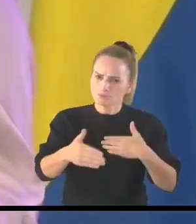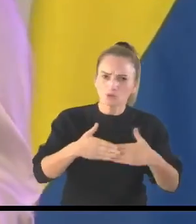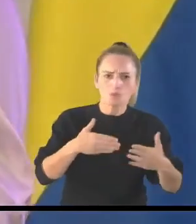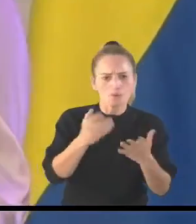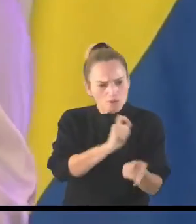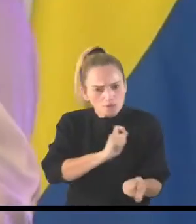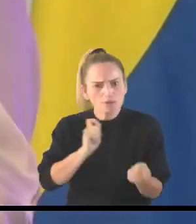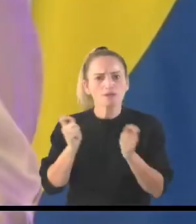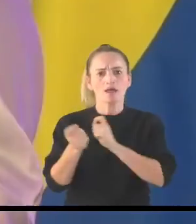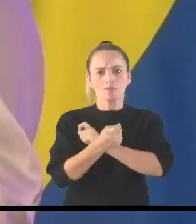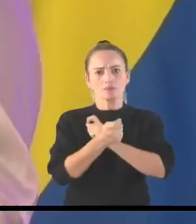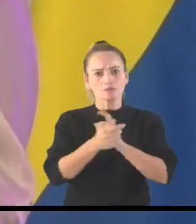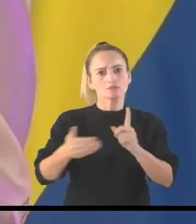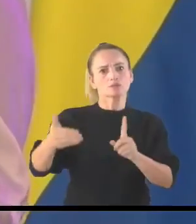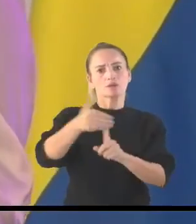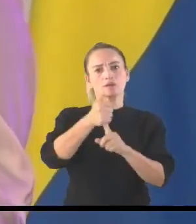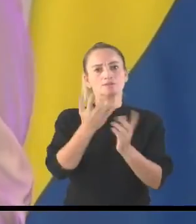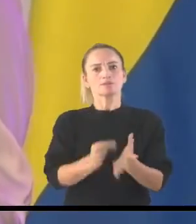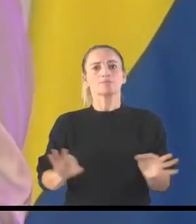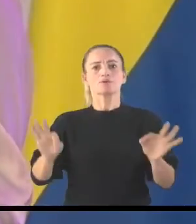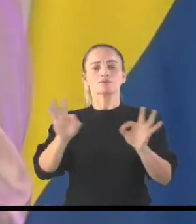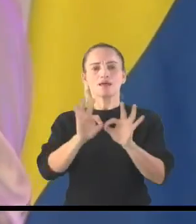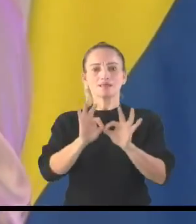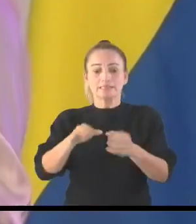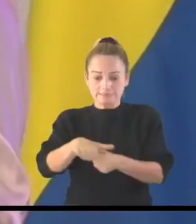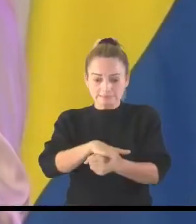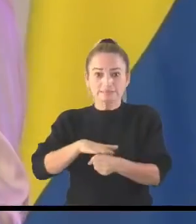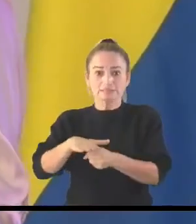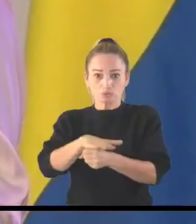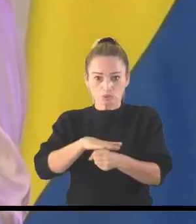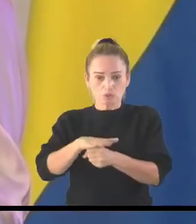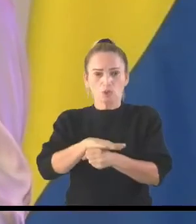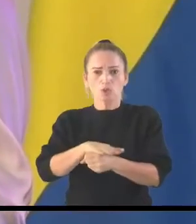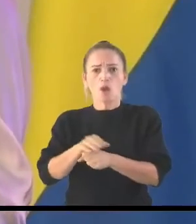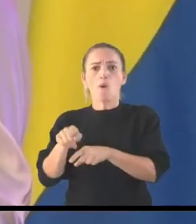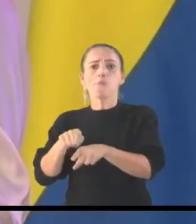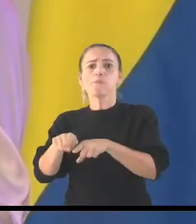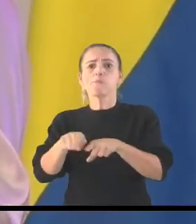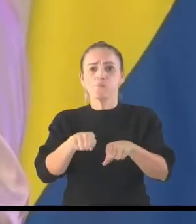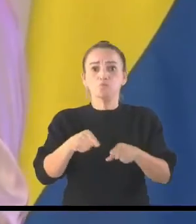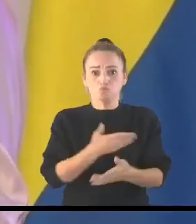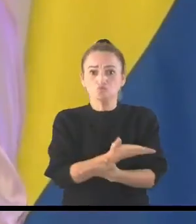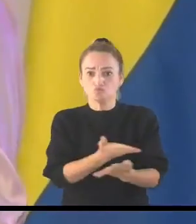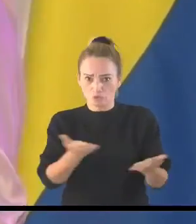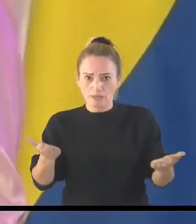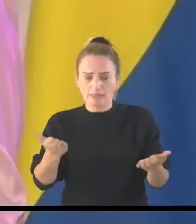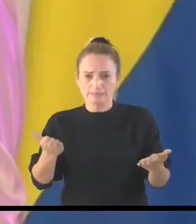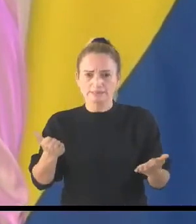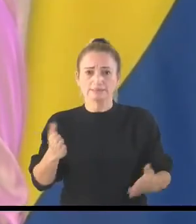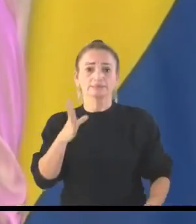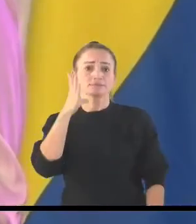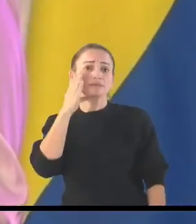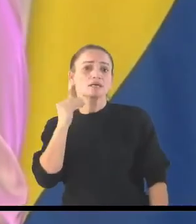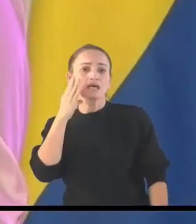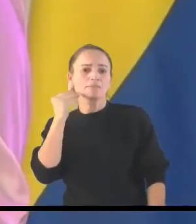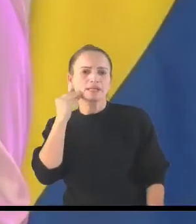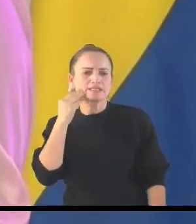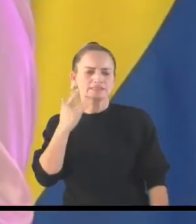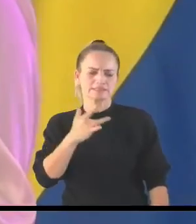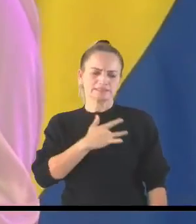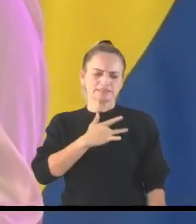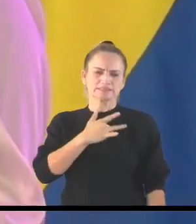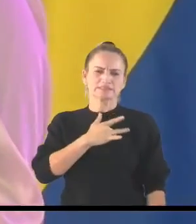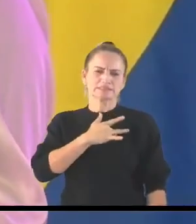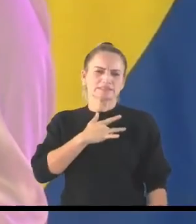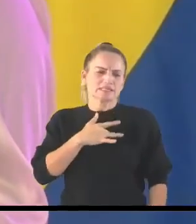como podemos hacer que las situaciones que ustedes tuvieron que vivir, los